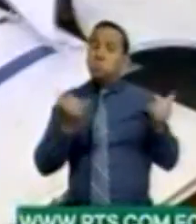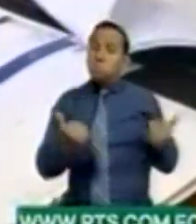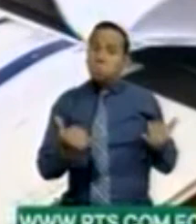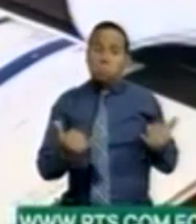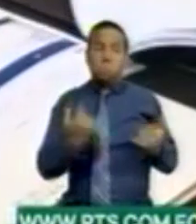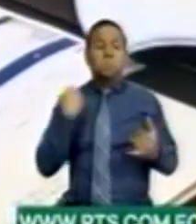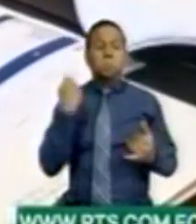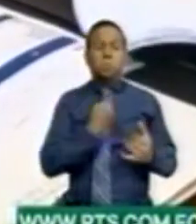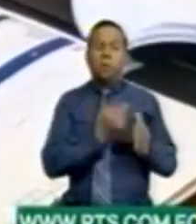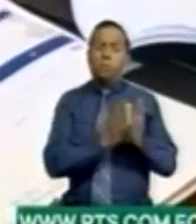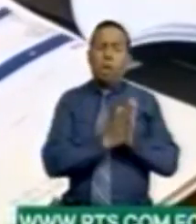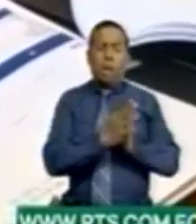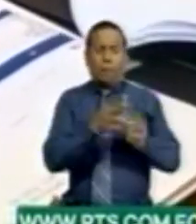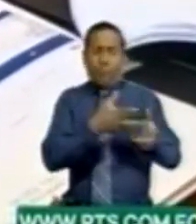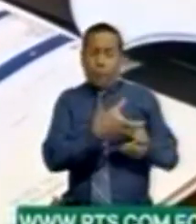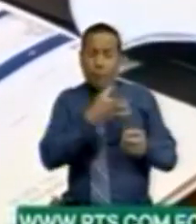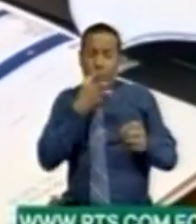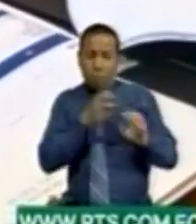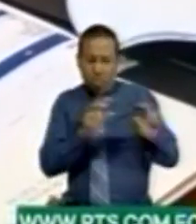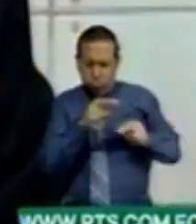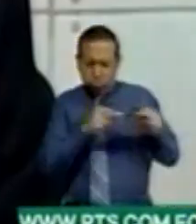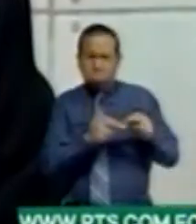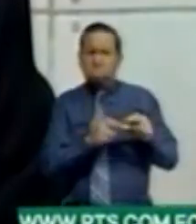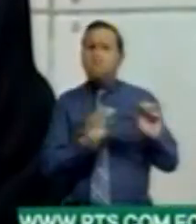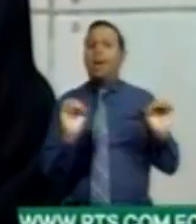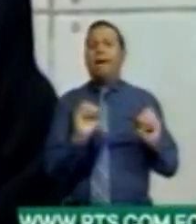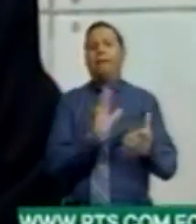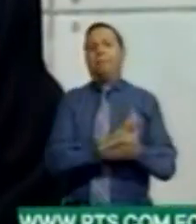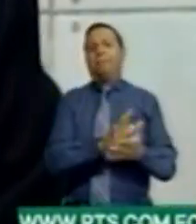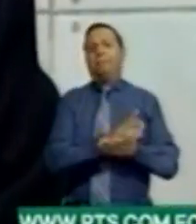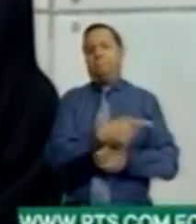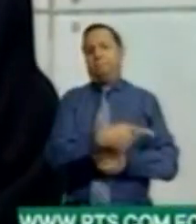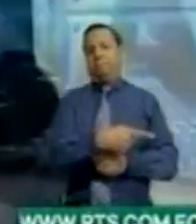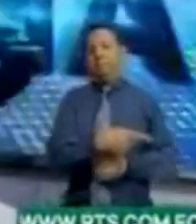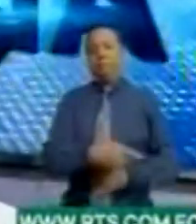haga la prueba diagnóstica. Informó desde la ciudad de Cuenca, Francisco Ramírez.